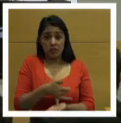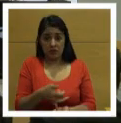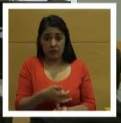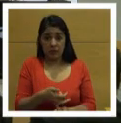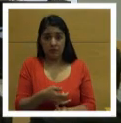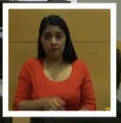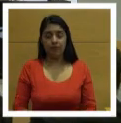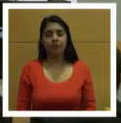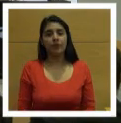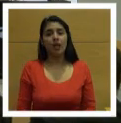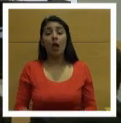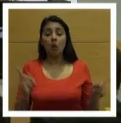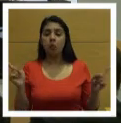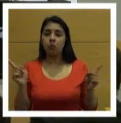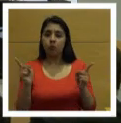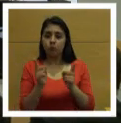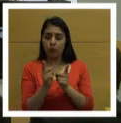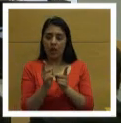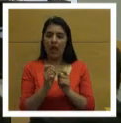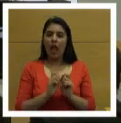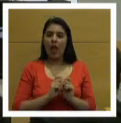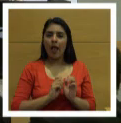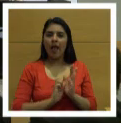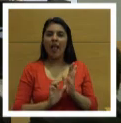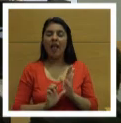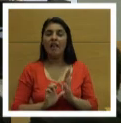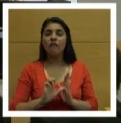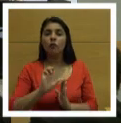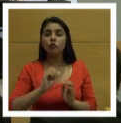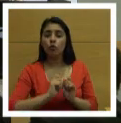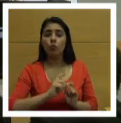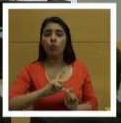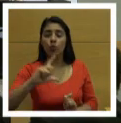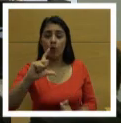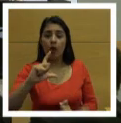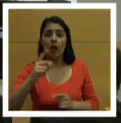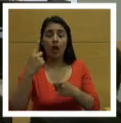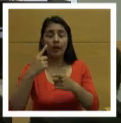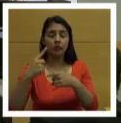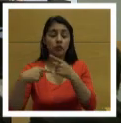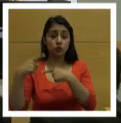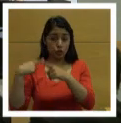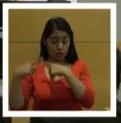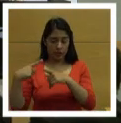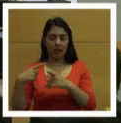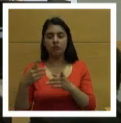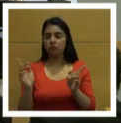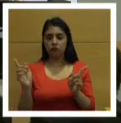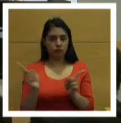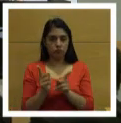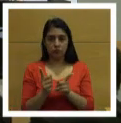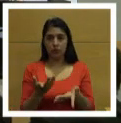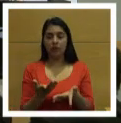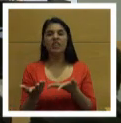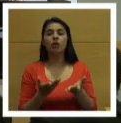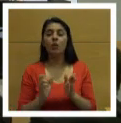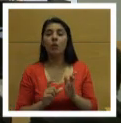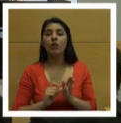Una breve síntesis de la evolución histórica de la actuación de los poderes judiciales es la siguiente.